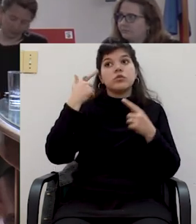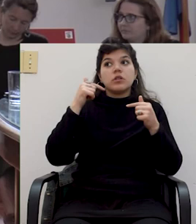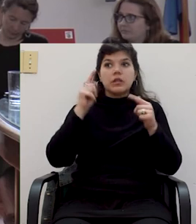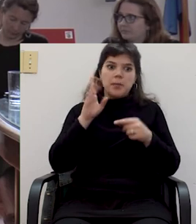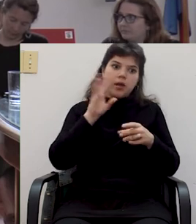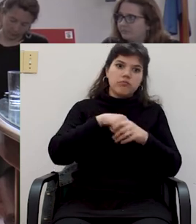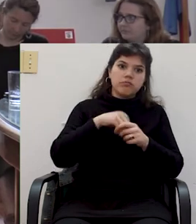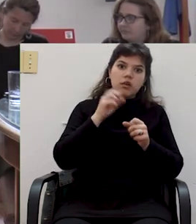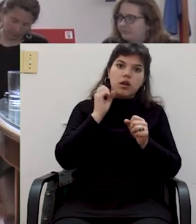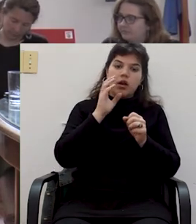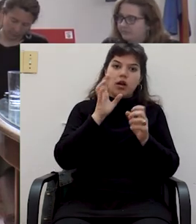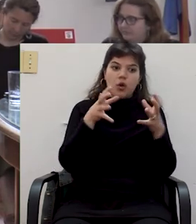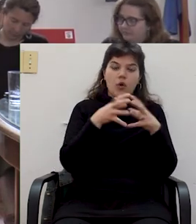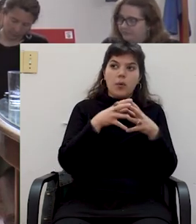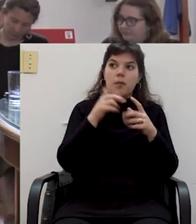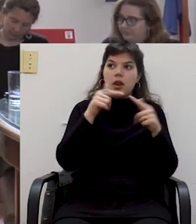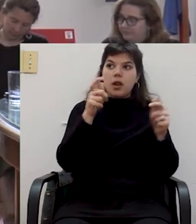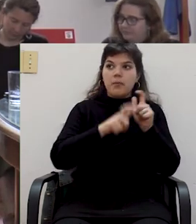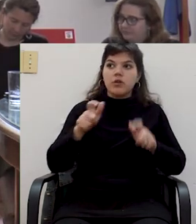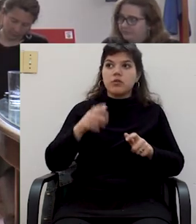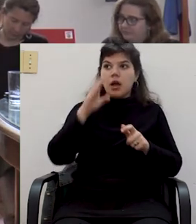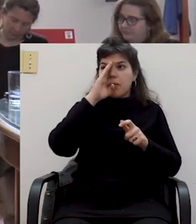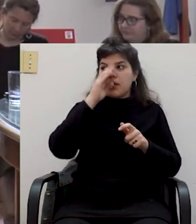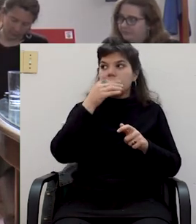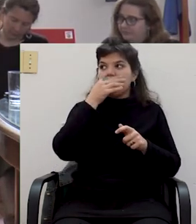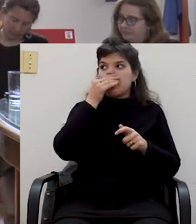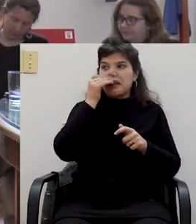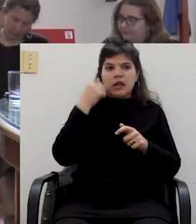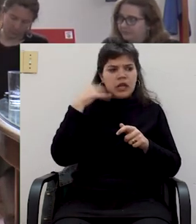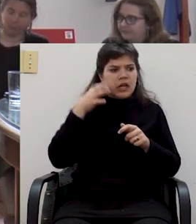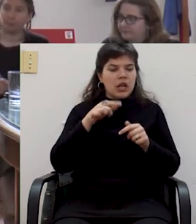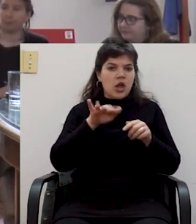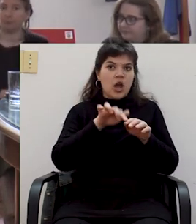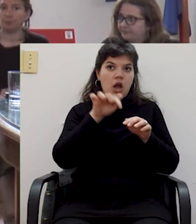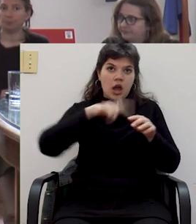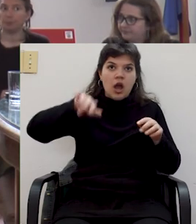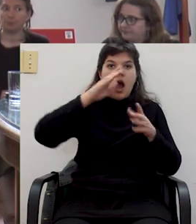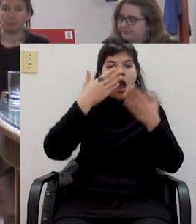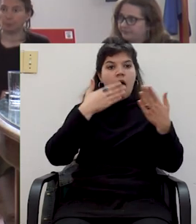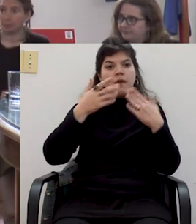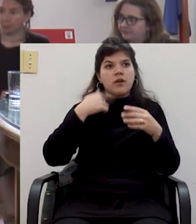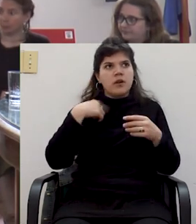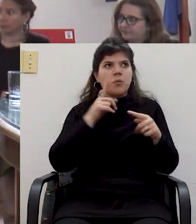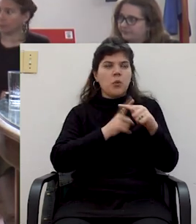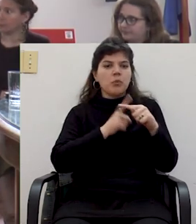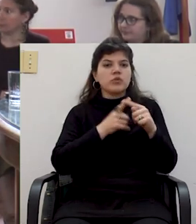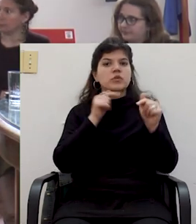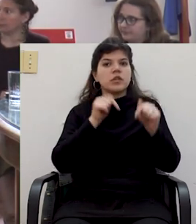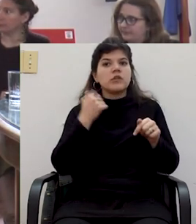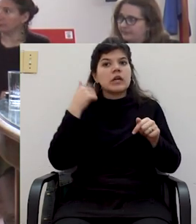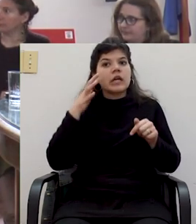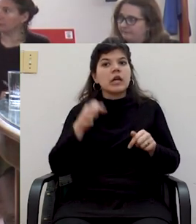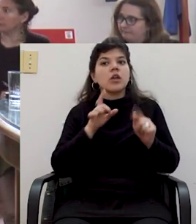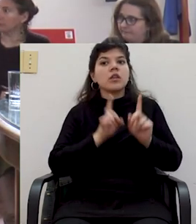en el grupo de quienes estamos aprendiendo y la mesa creo que ya después sí aporta un montón. Y desde ese lugar creo que